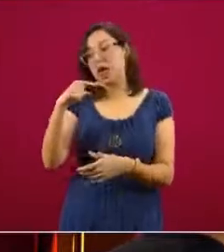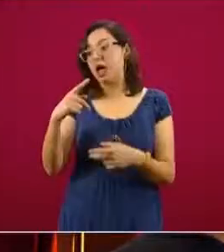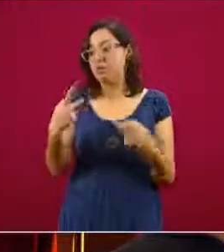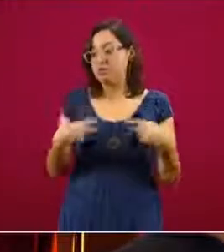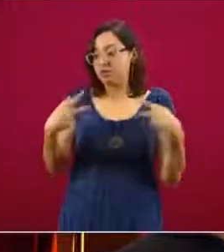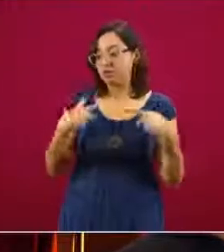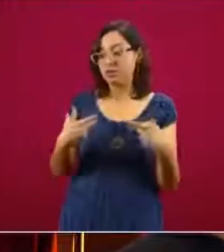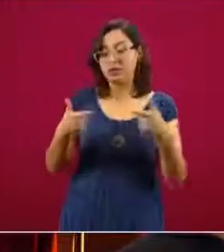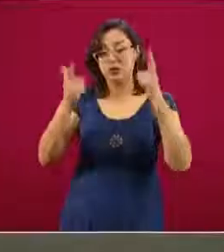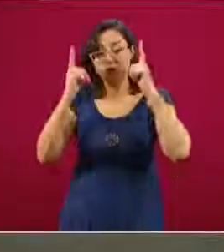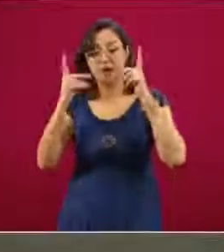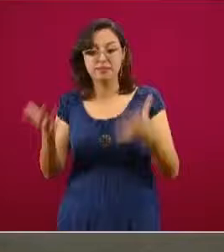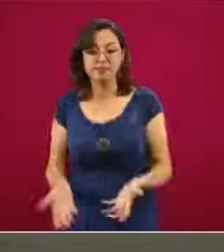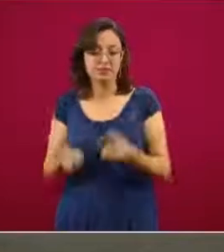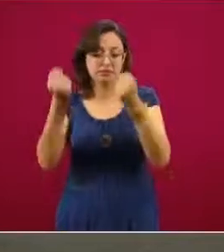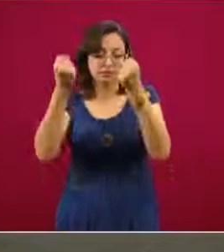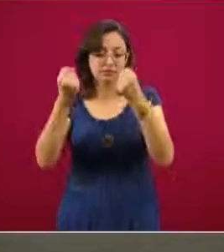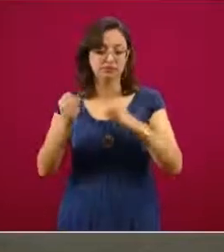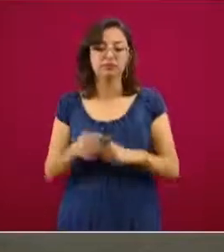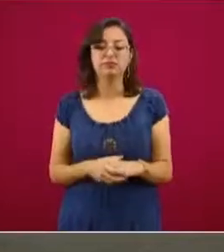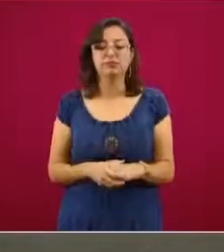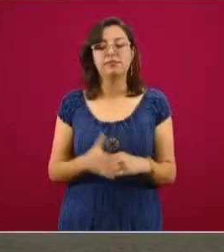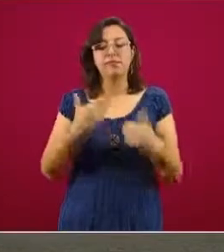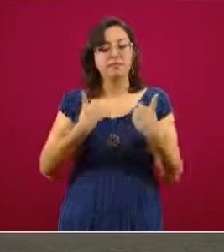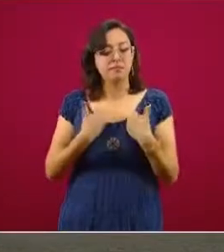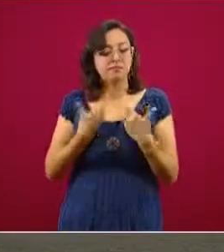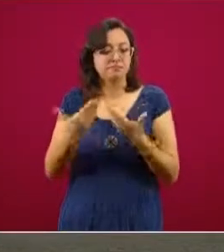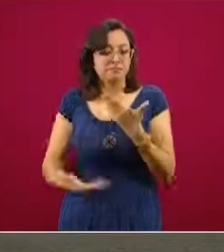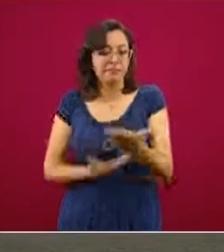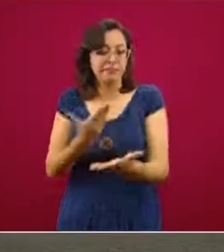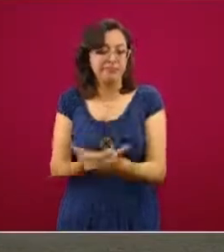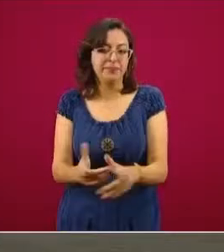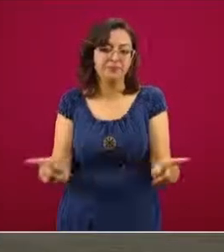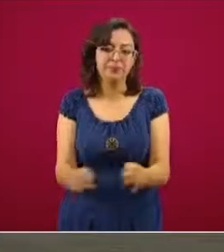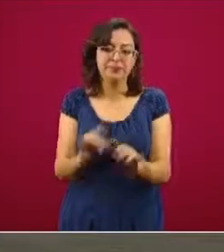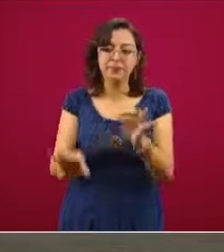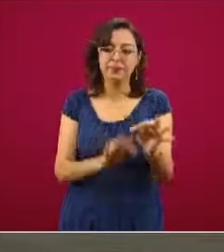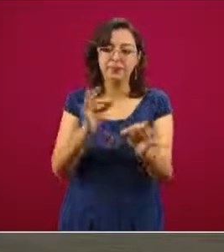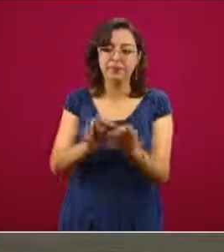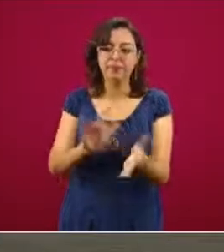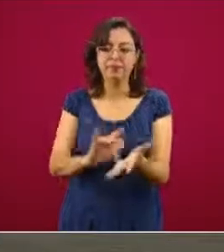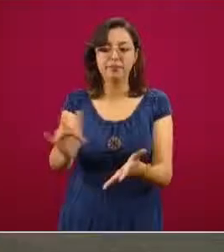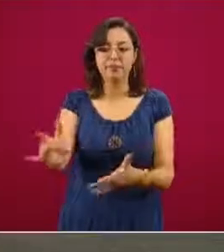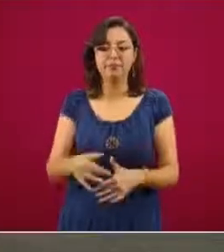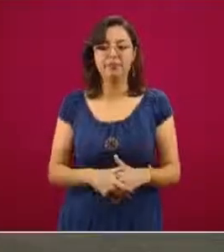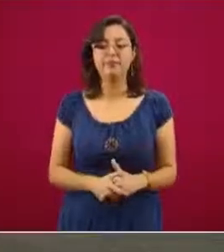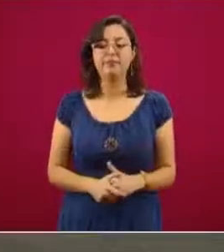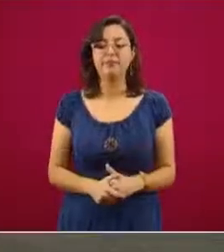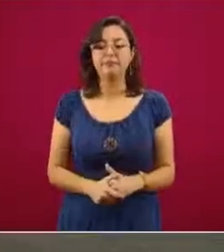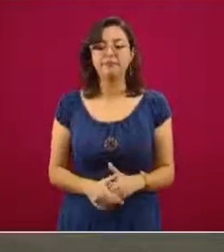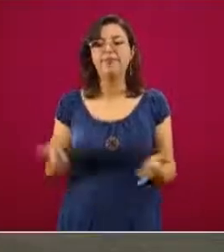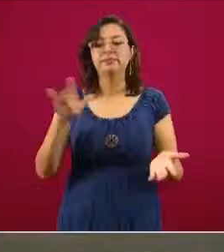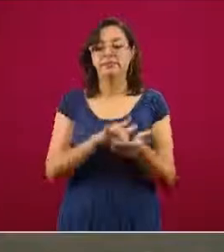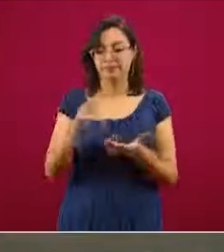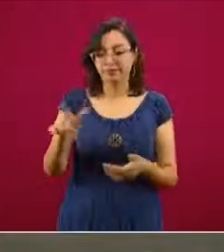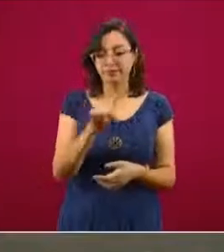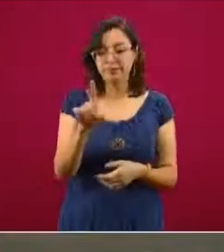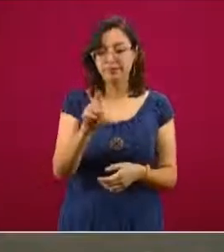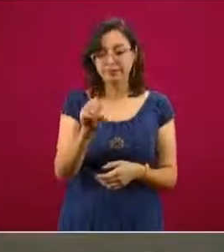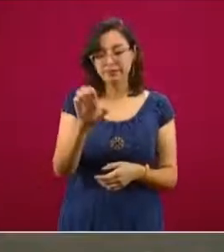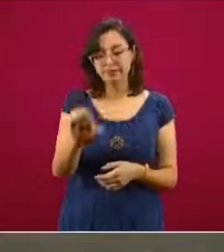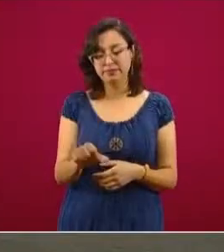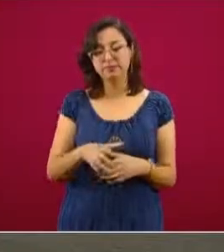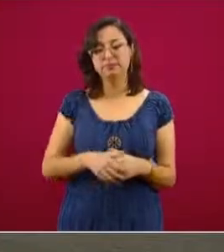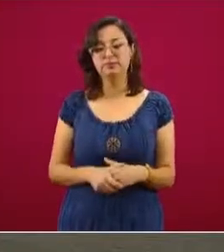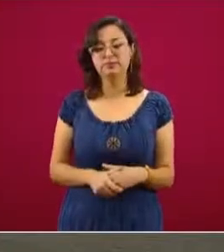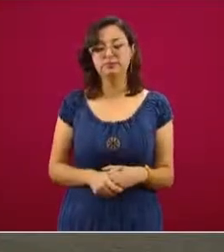de vidas posibles. Eso sería por mi parte en este momento. Gracias. Muchas gracias, maestro Zoe Robledo.